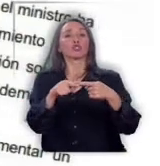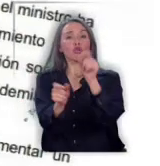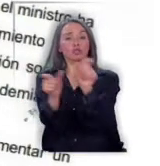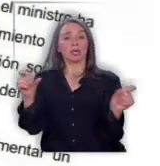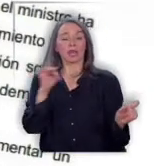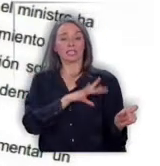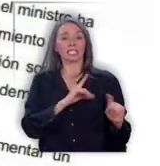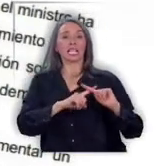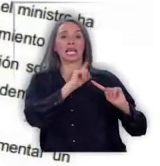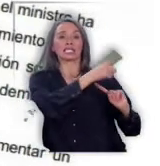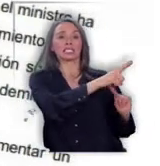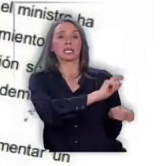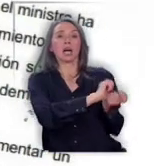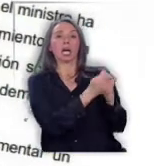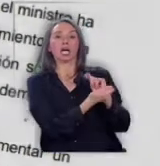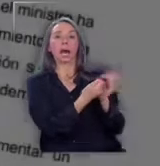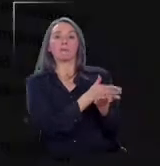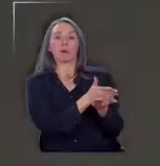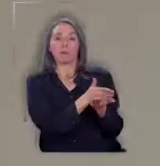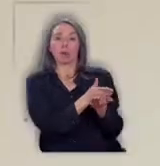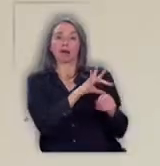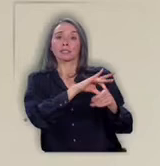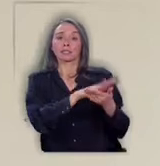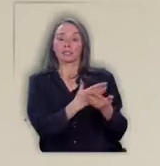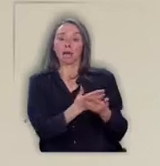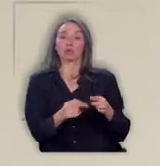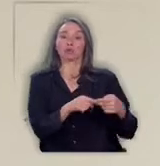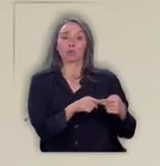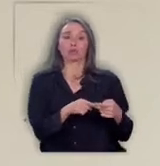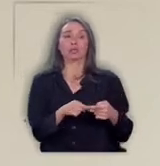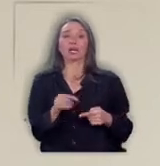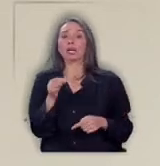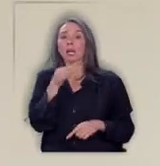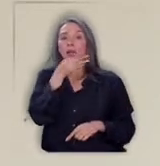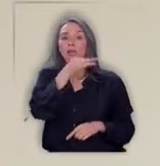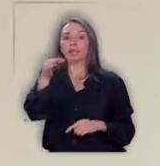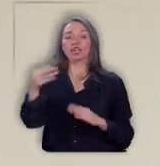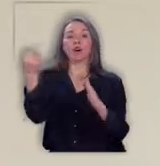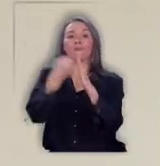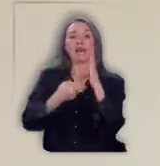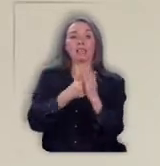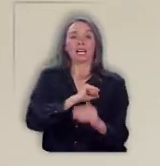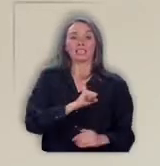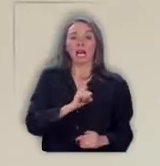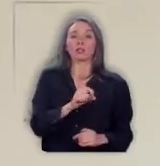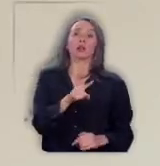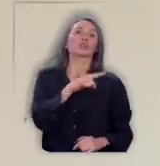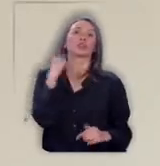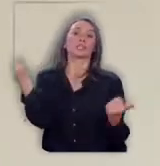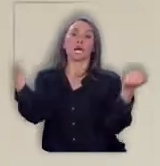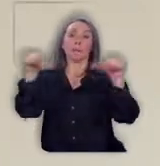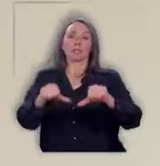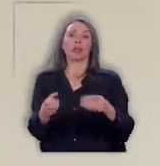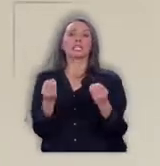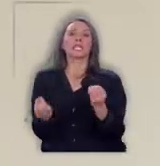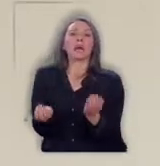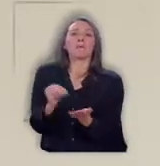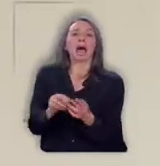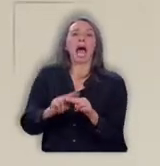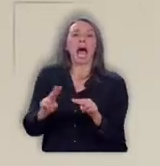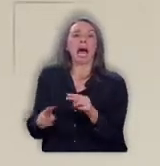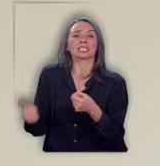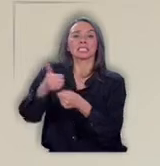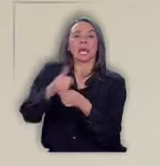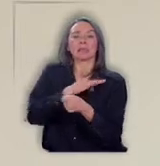exigir un cambio en la estrategia sanitaria y social anunció la batalla de Santiago y la está perdiendo estrepitosamente qué más tiene que hacer para